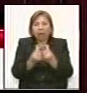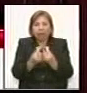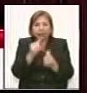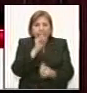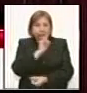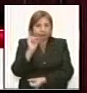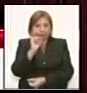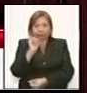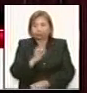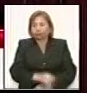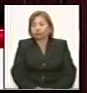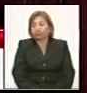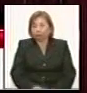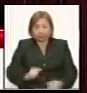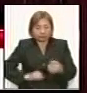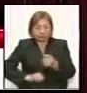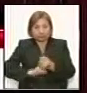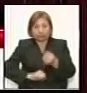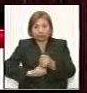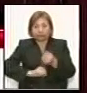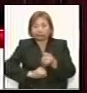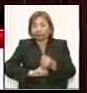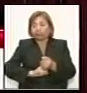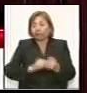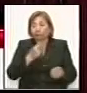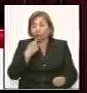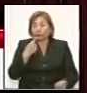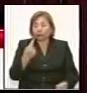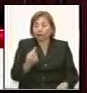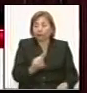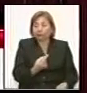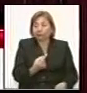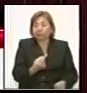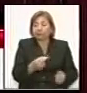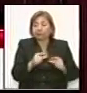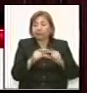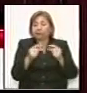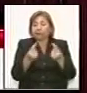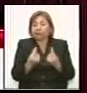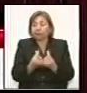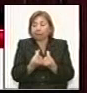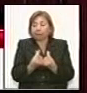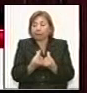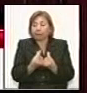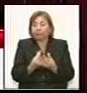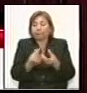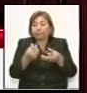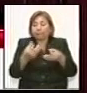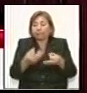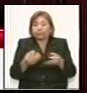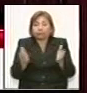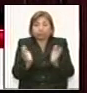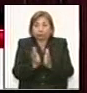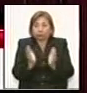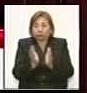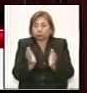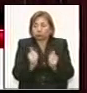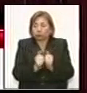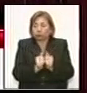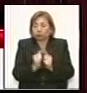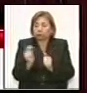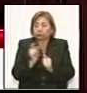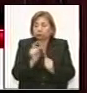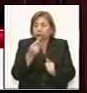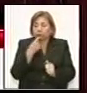izquierda que apoyan, que son bancadas relativamente pequeñas, no